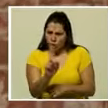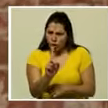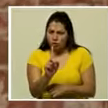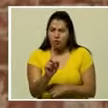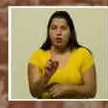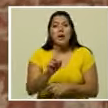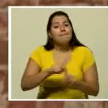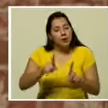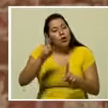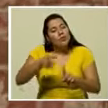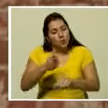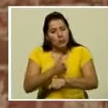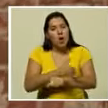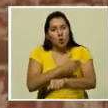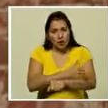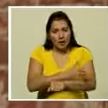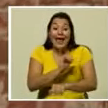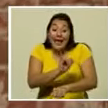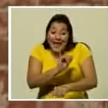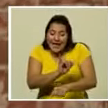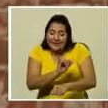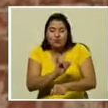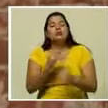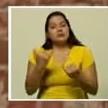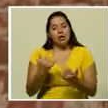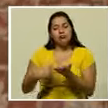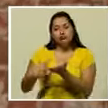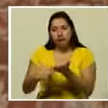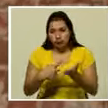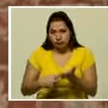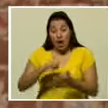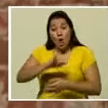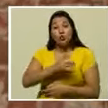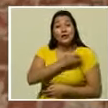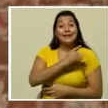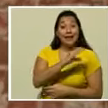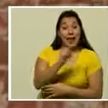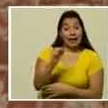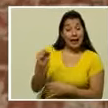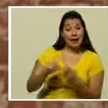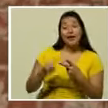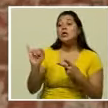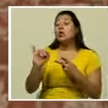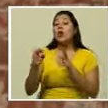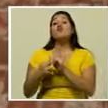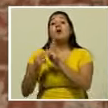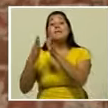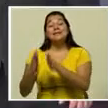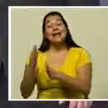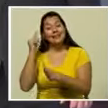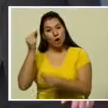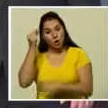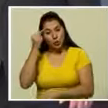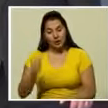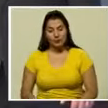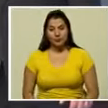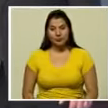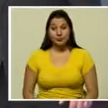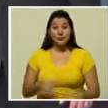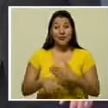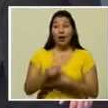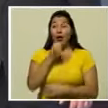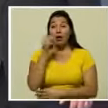precisamente en esas medidas están trabajando de manera conjunta, tanto la Junta Directiva como representantes del Poder Ejecutivo. Durante su